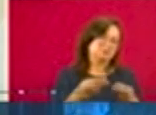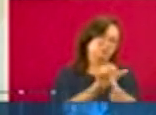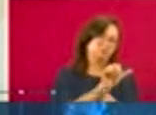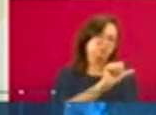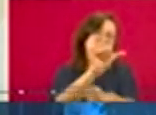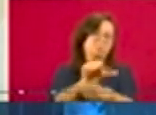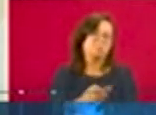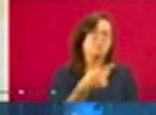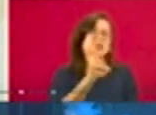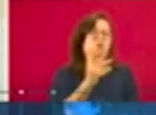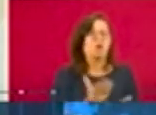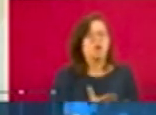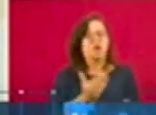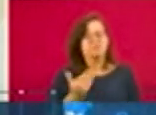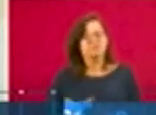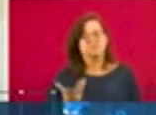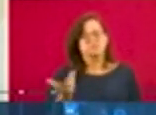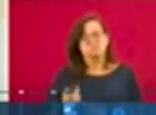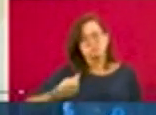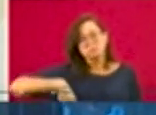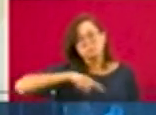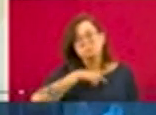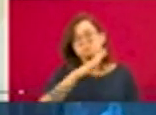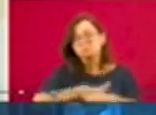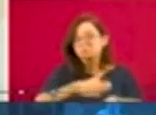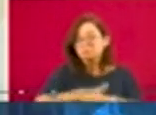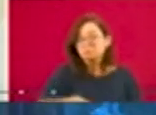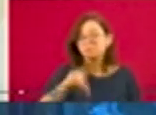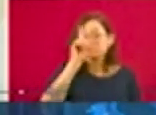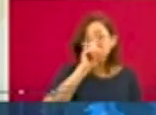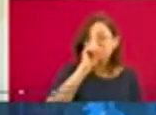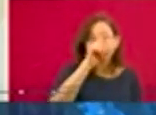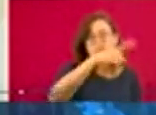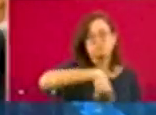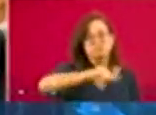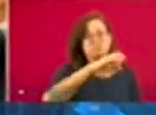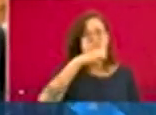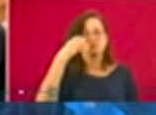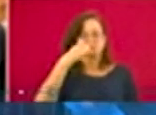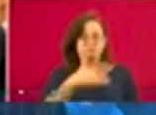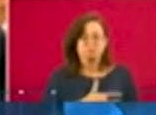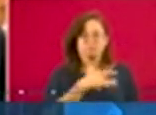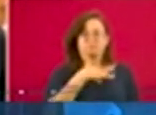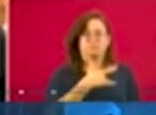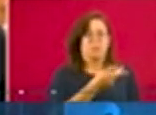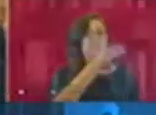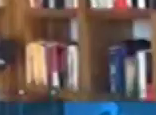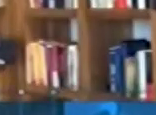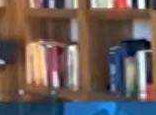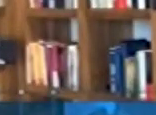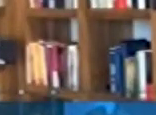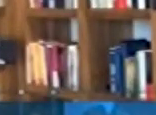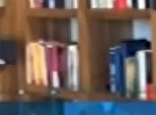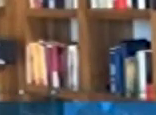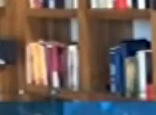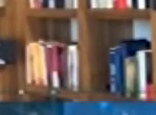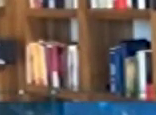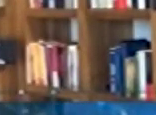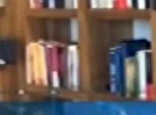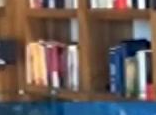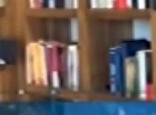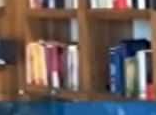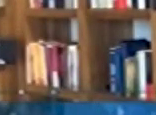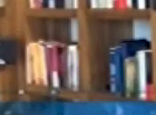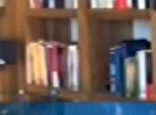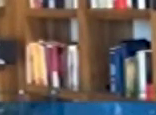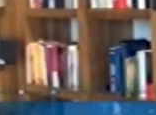clases 30 millones de personas. Sí, sí. Ahora, en el hablas de los libros de texto. ¿Cómo va el